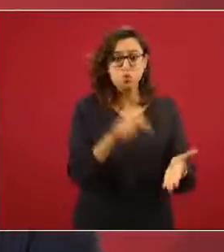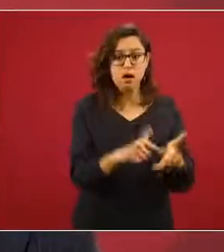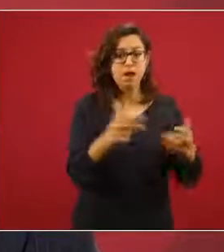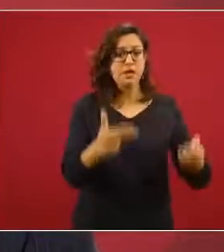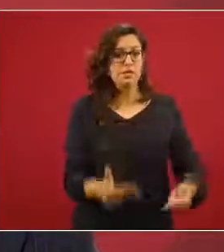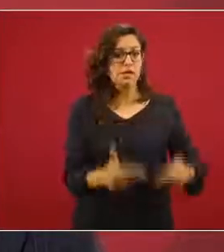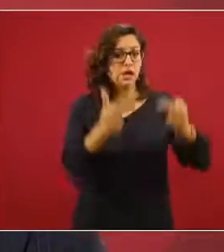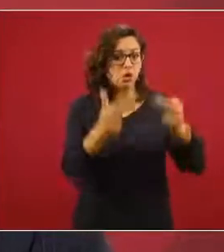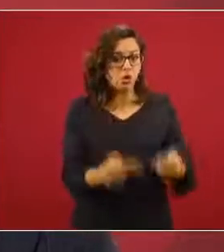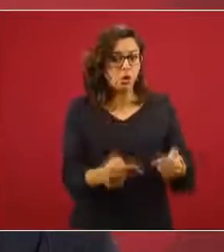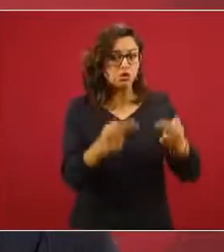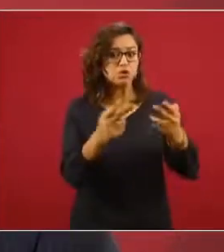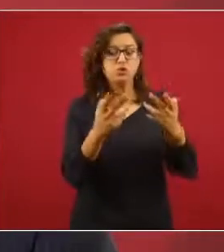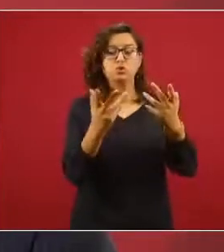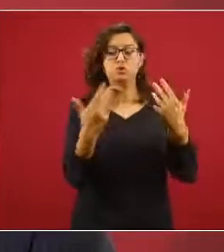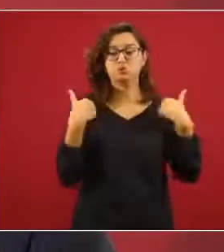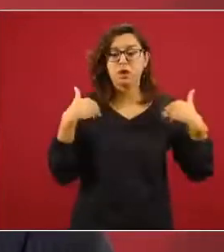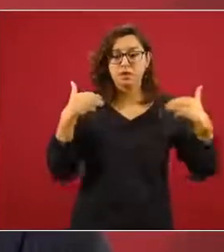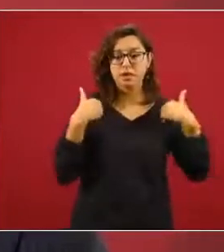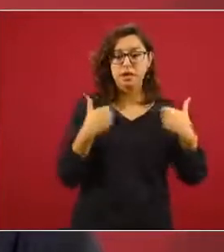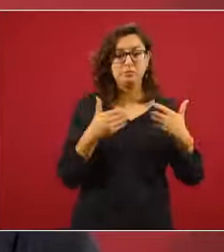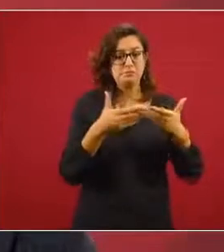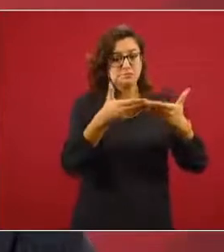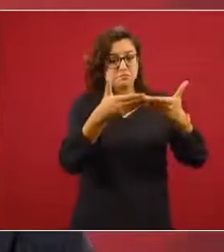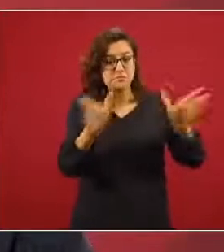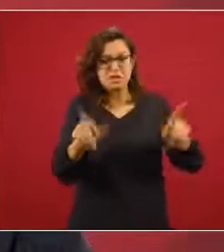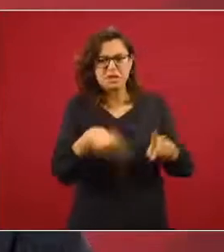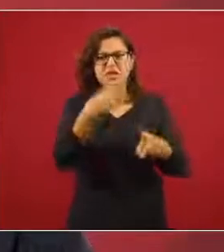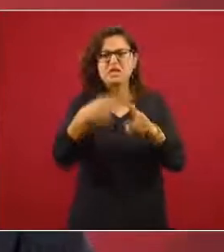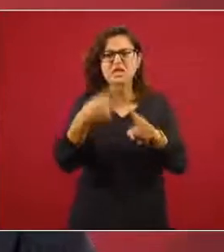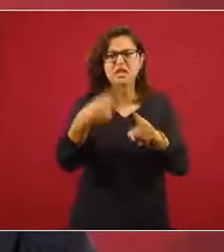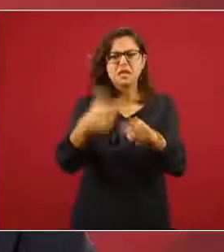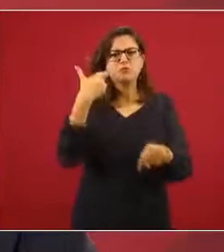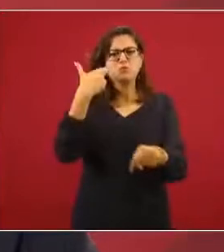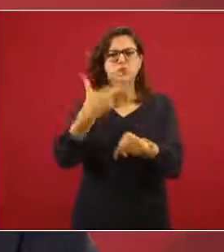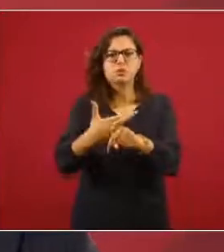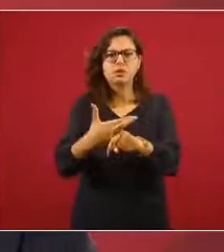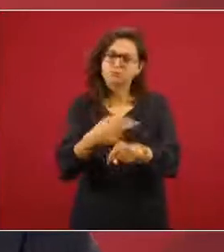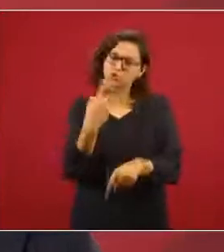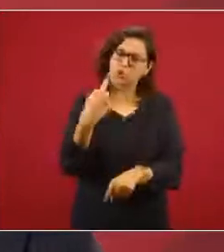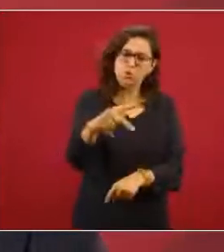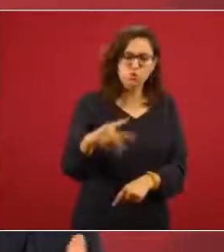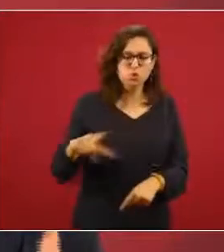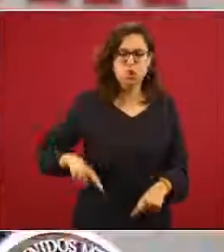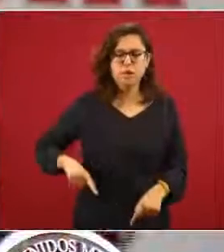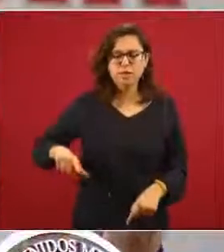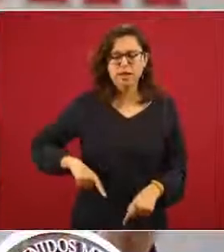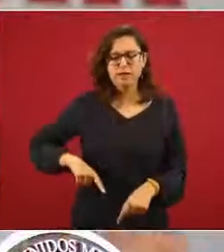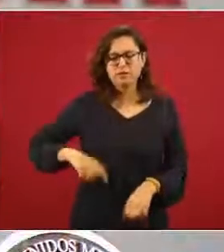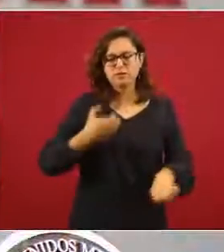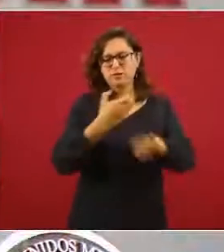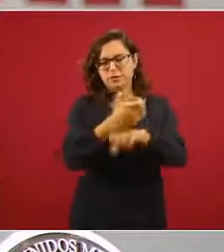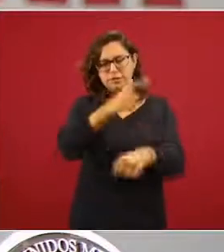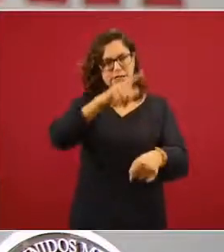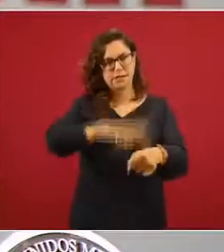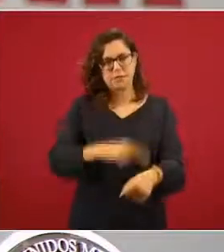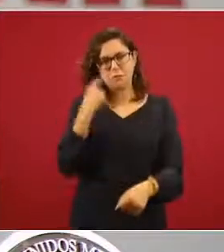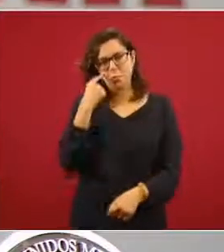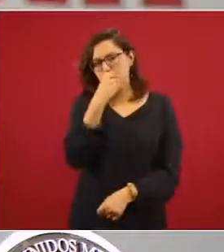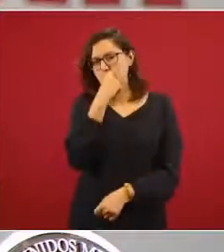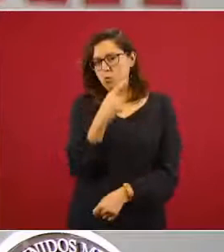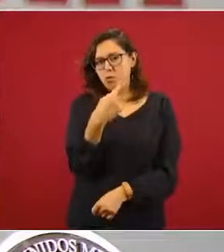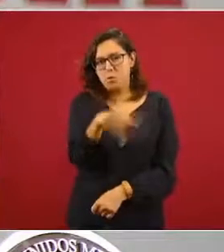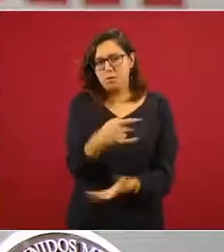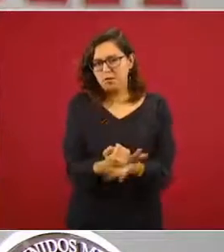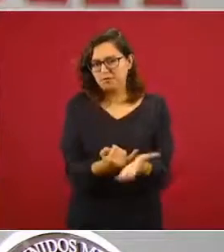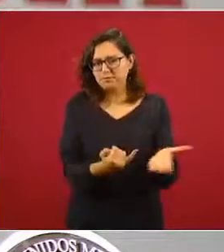público, un sitio recreativo, ha dependido de su gobierno estatal. Hemos mantenido una comunicación muy